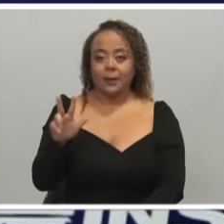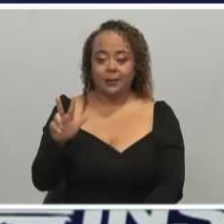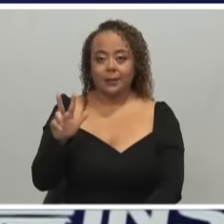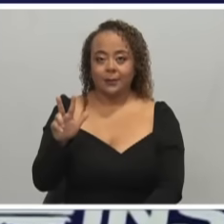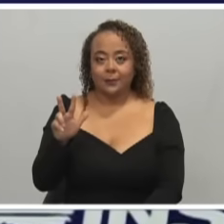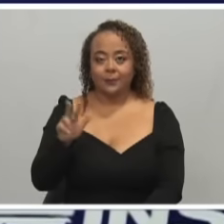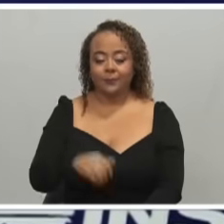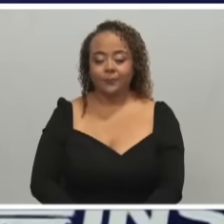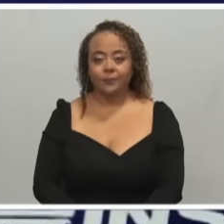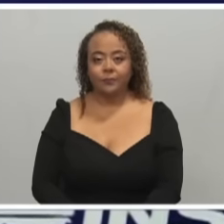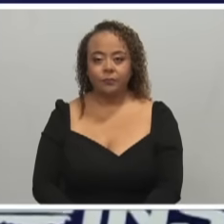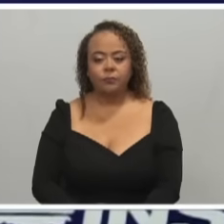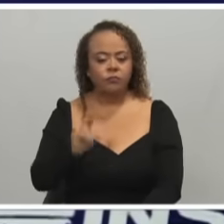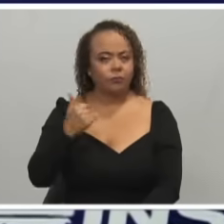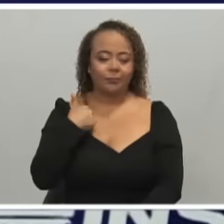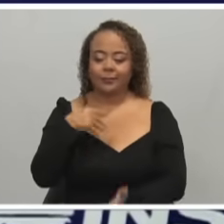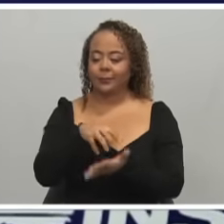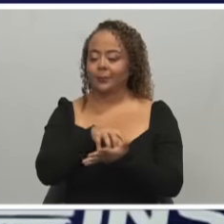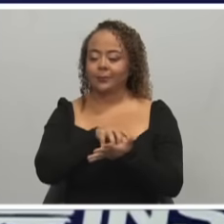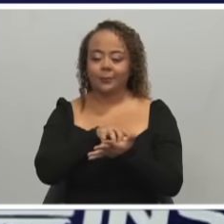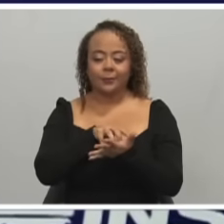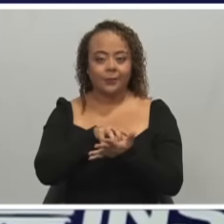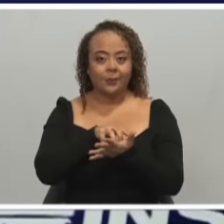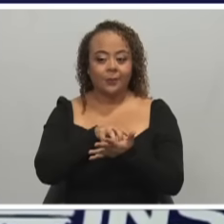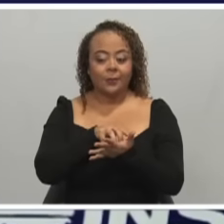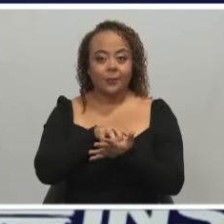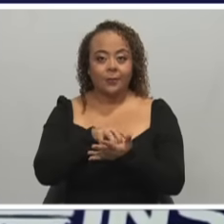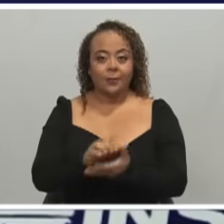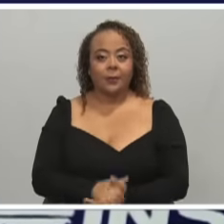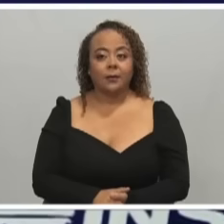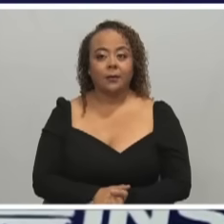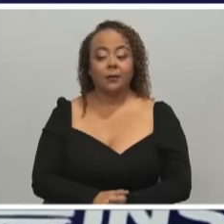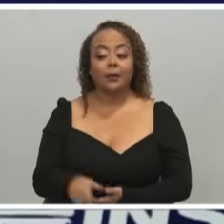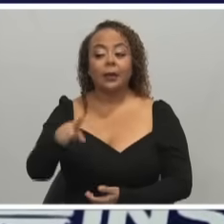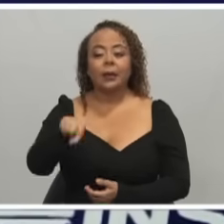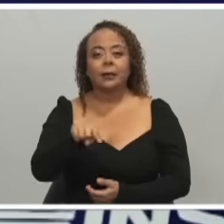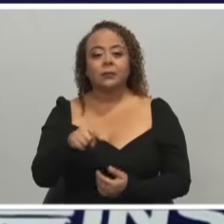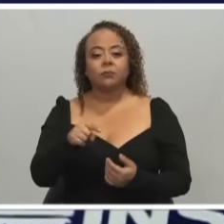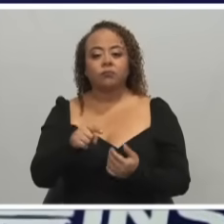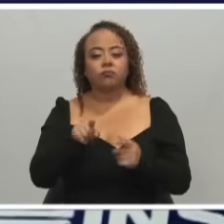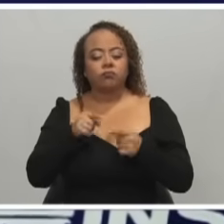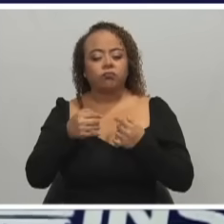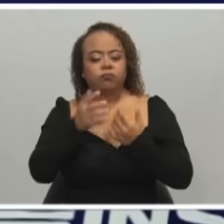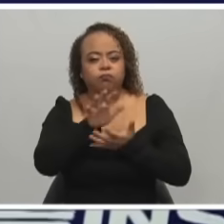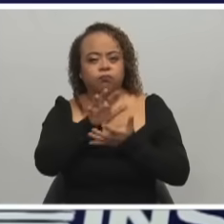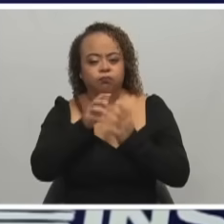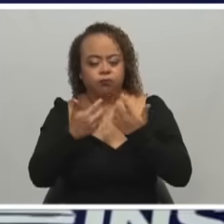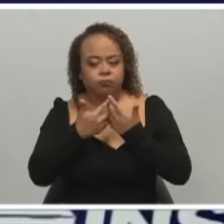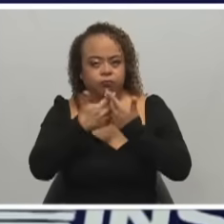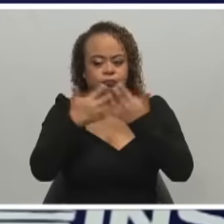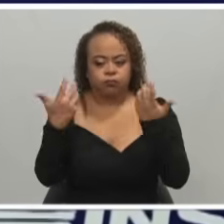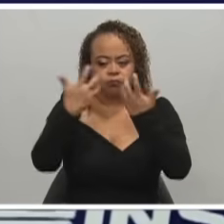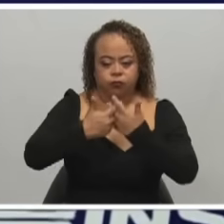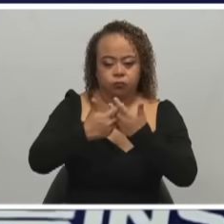eh que no tengo ninguna duda que en la medida que en esa esa mistura homogénea que tratamos de buscar entre experiencia y